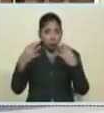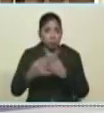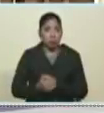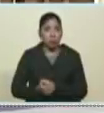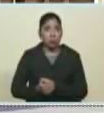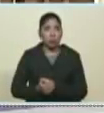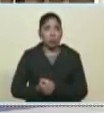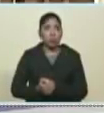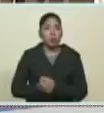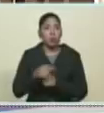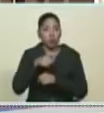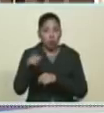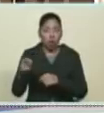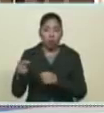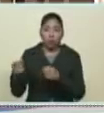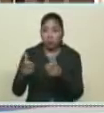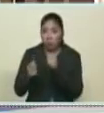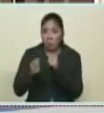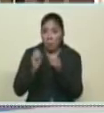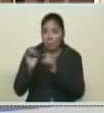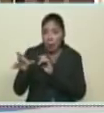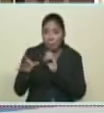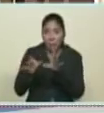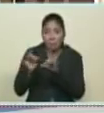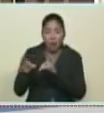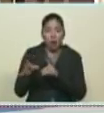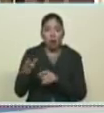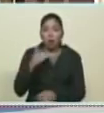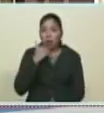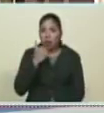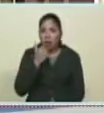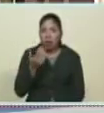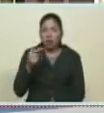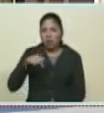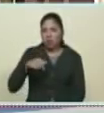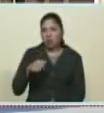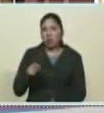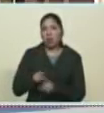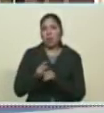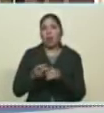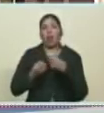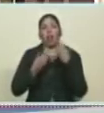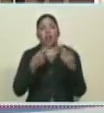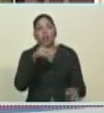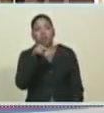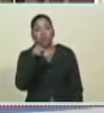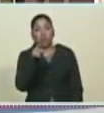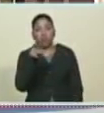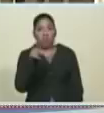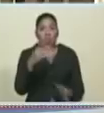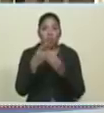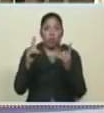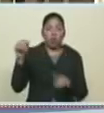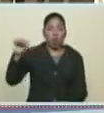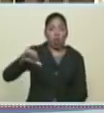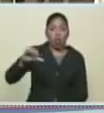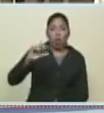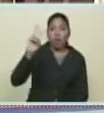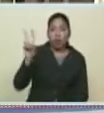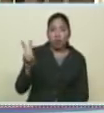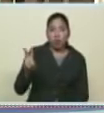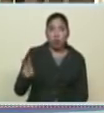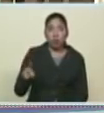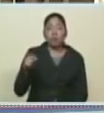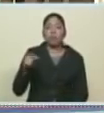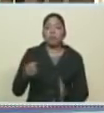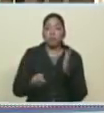sus capitales, y tanto tienen que decir de nuestra democracia, fue creado en la Constitución